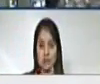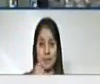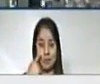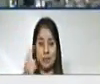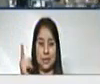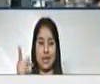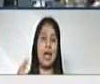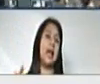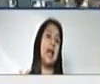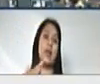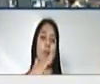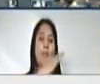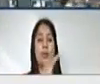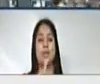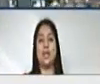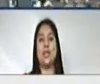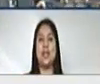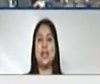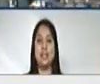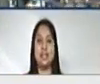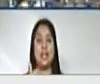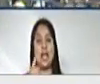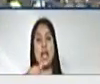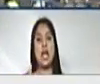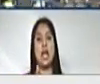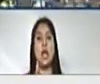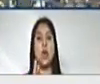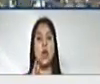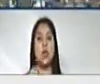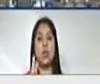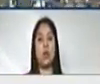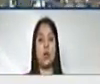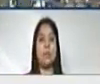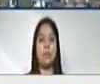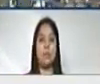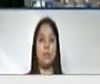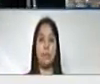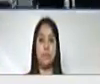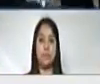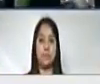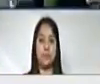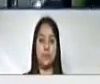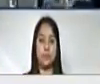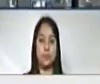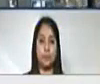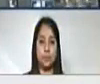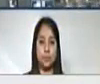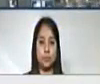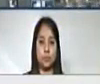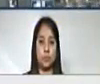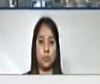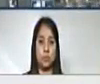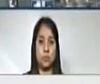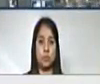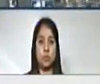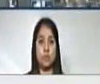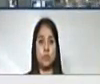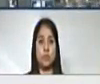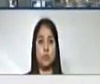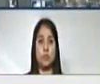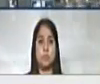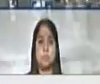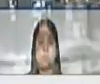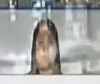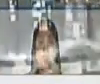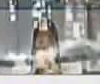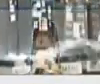es mantenerles la cadena de frío para que en poco tiempo empiece ya la vacunación. En el caso de los adultos mayores, recuerde,